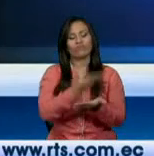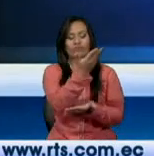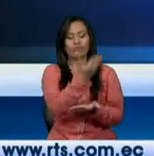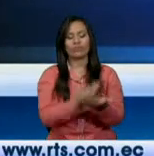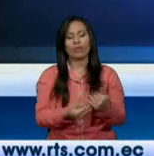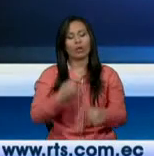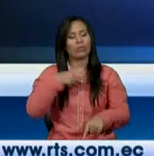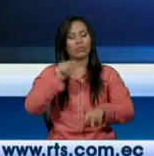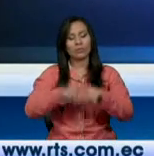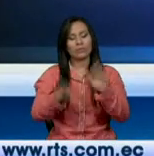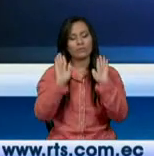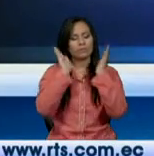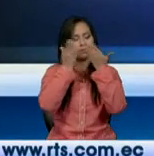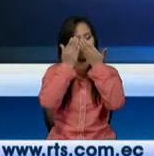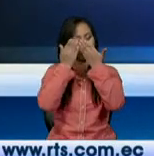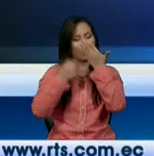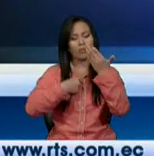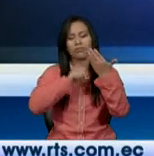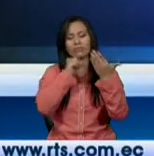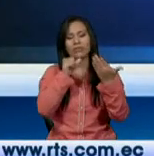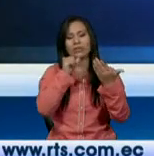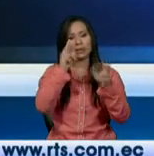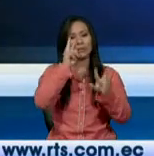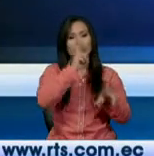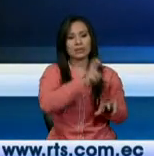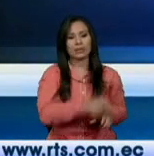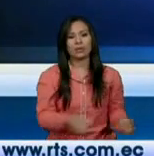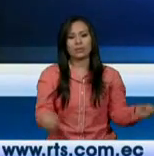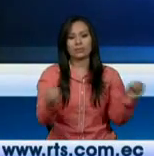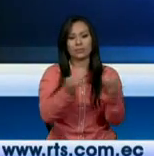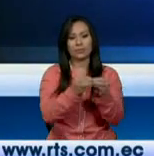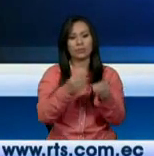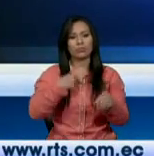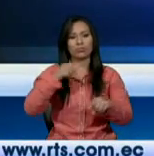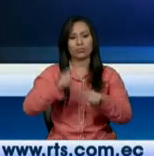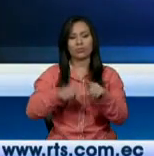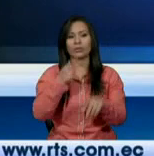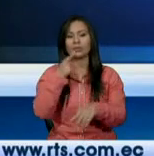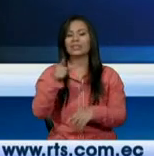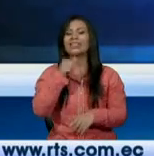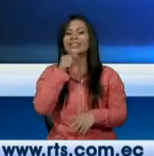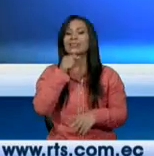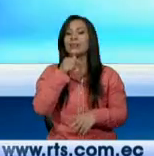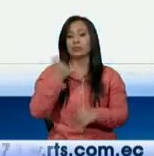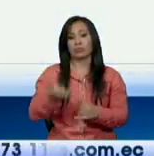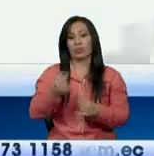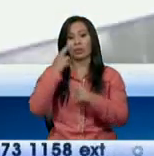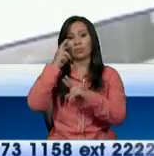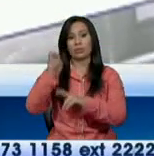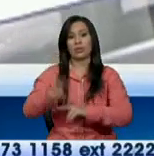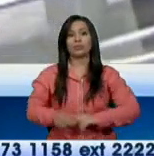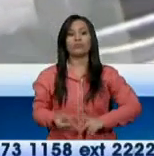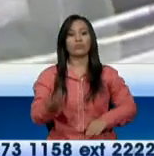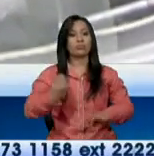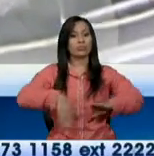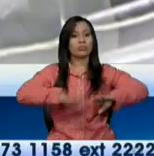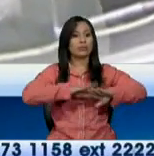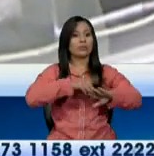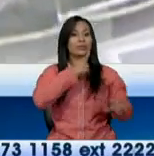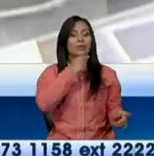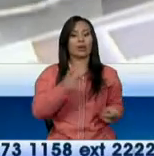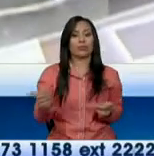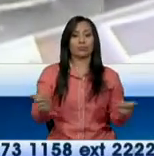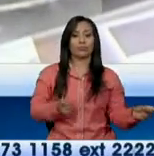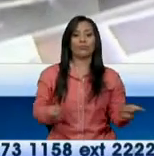podía adelantarme a decir cómo va la investigación del caso, pero realmente se lo está investigando. Según las autoridades, los operativos